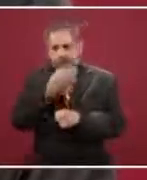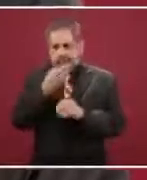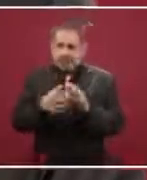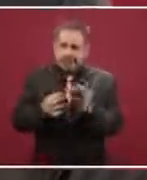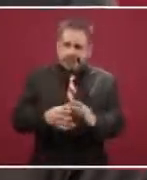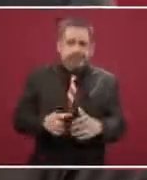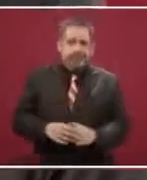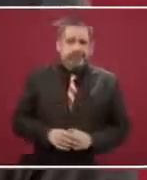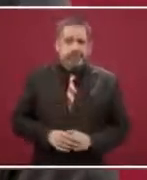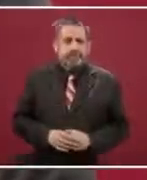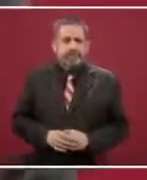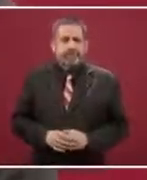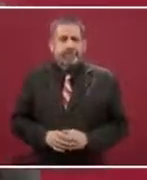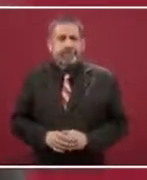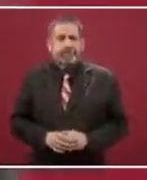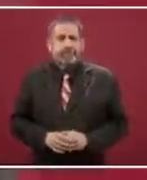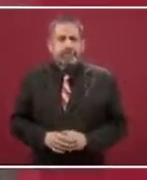¿no?